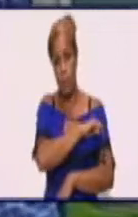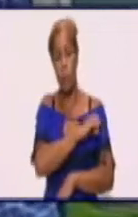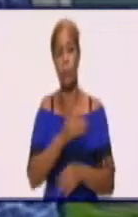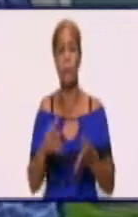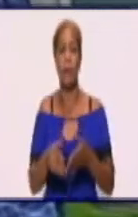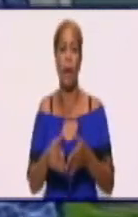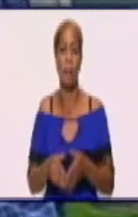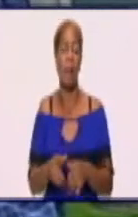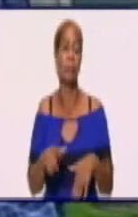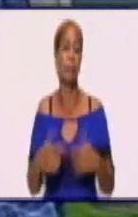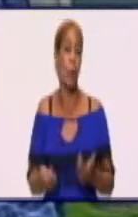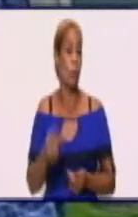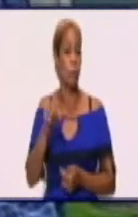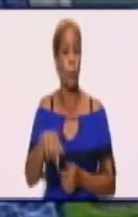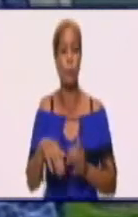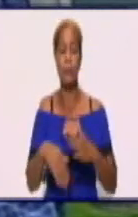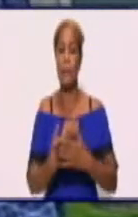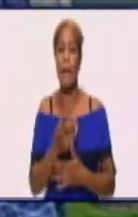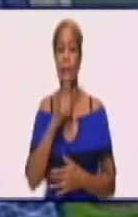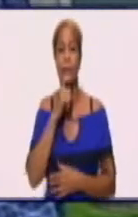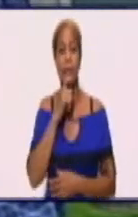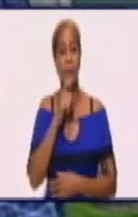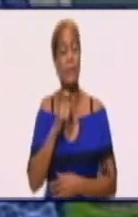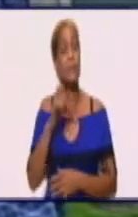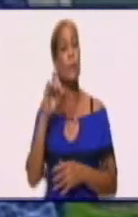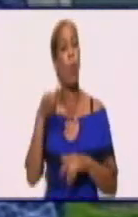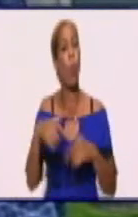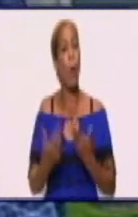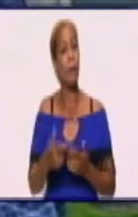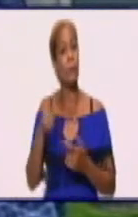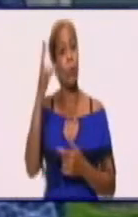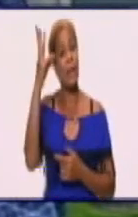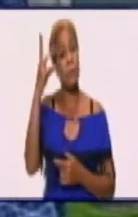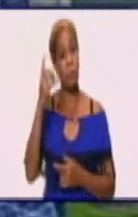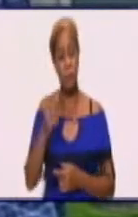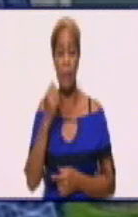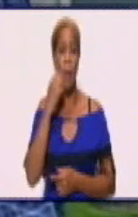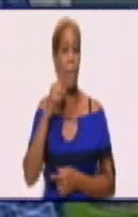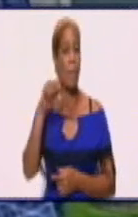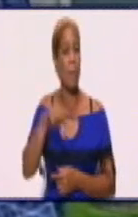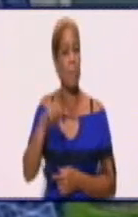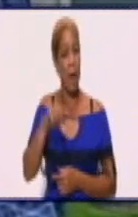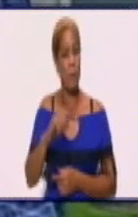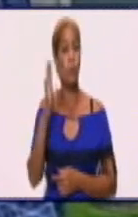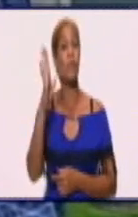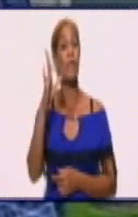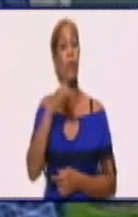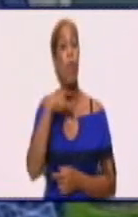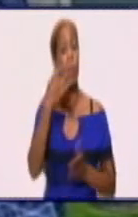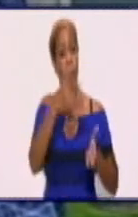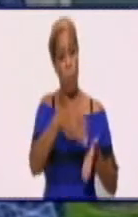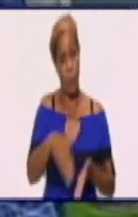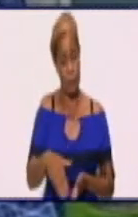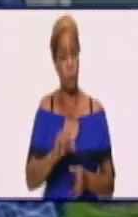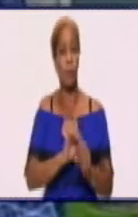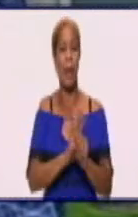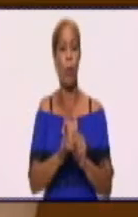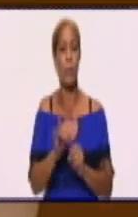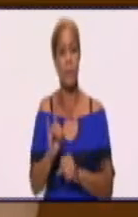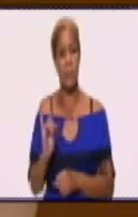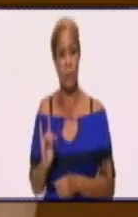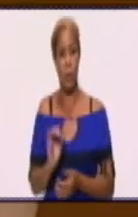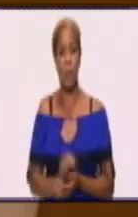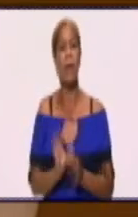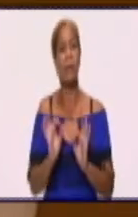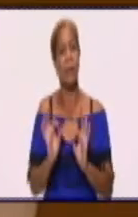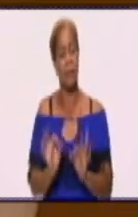Es nada halagüeña para los granmenses cuando se reportan un total de 5 fallecidos a consecuencia de la COVID-19, doctora. Así